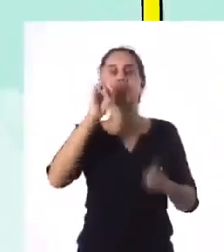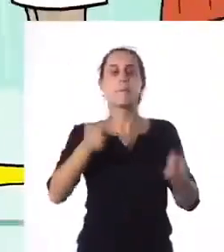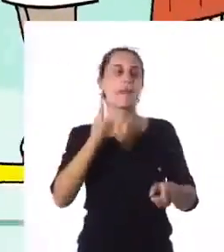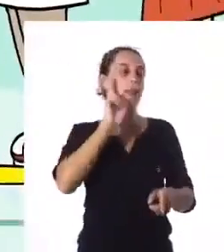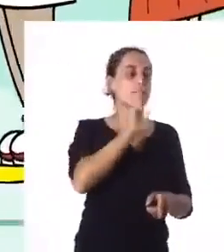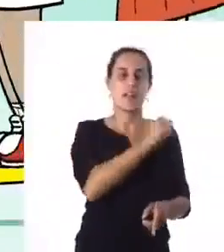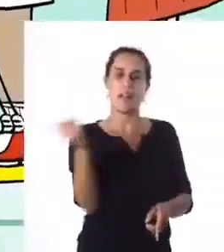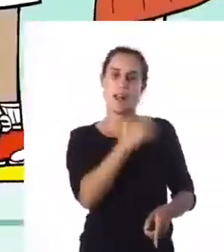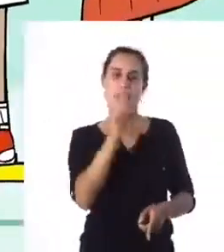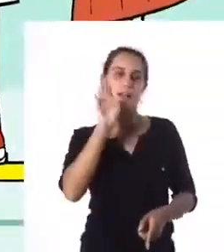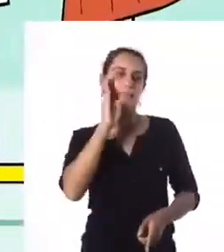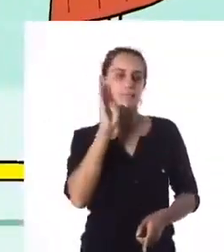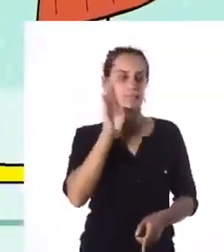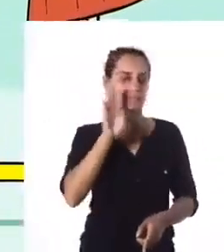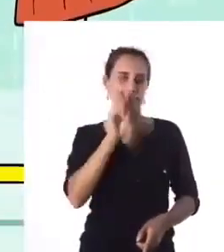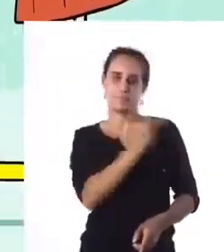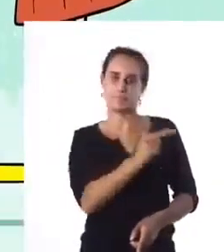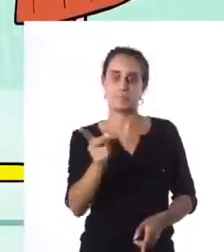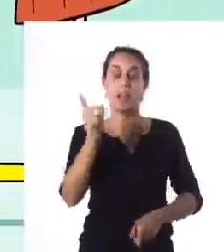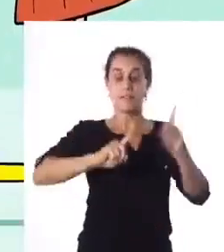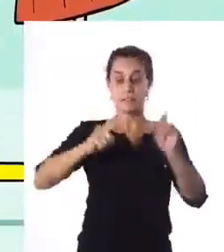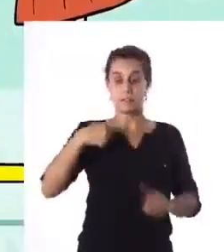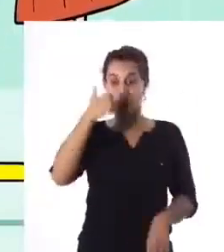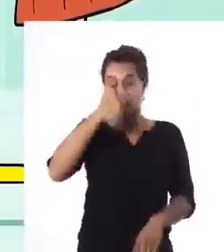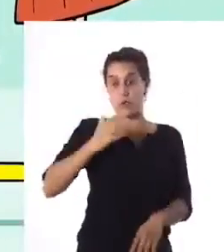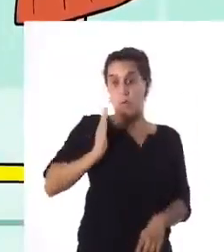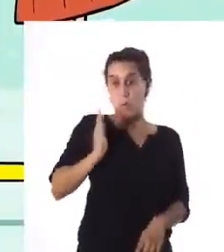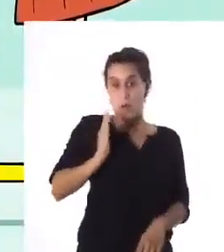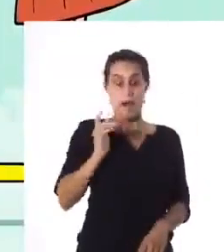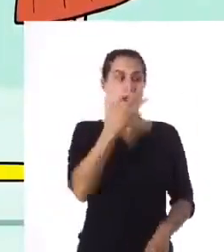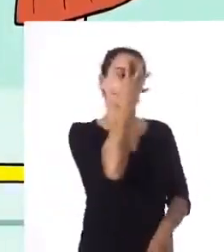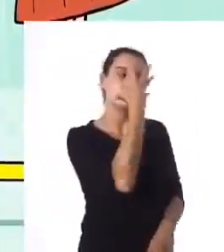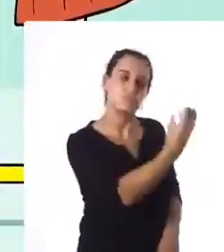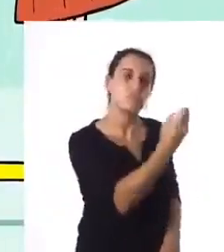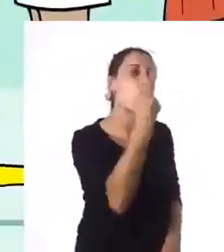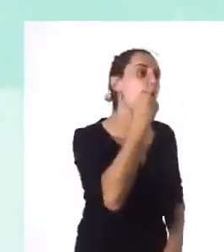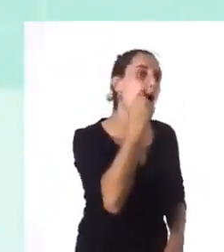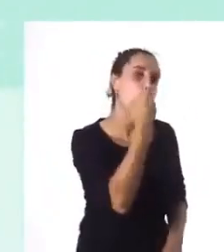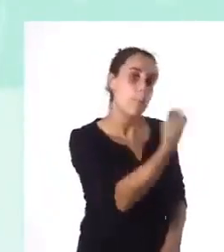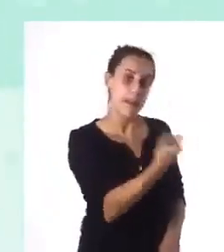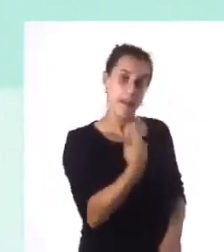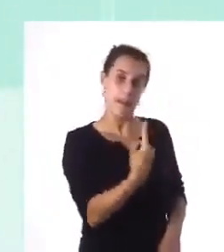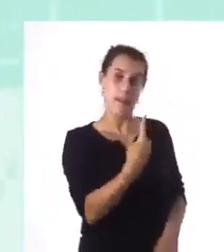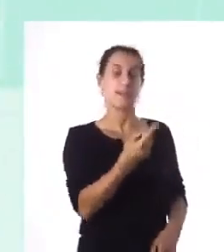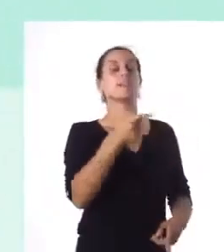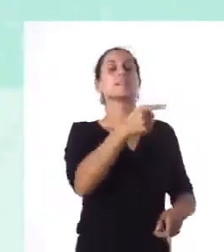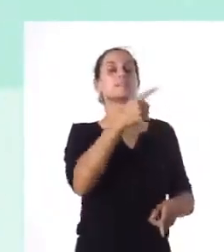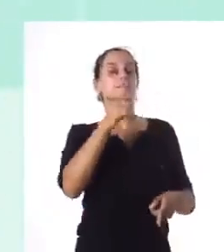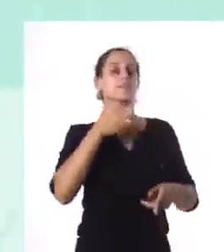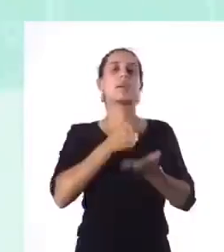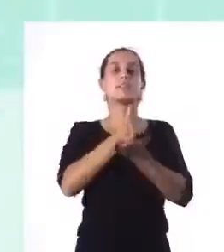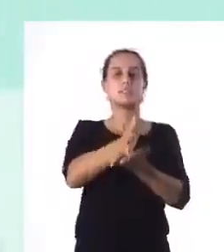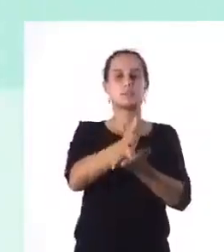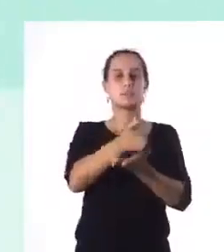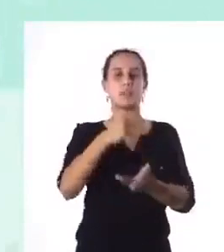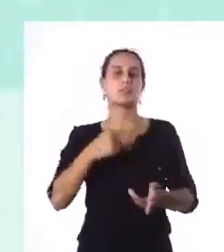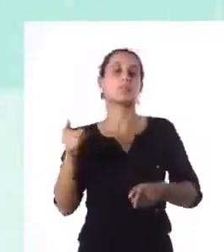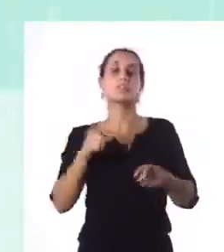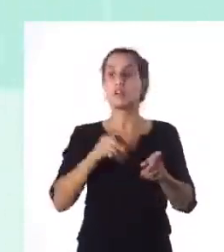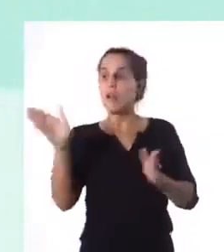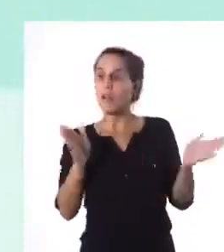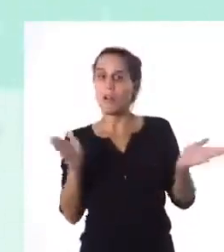también. Las personas que se sienten atraídas por personas del sexo opuesto son heterosexuales. Las personas que se sienten atraídas por las chicas y los